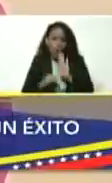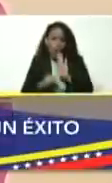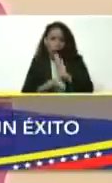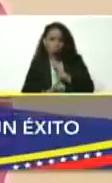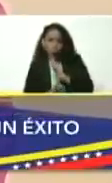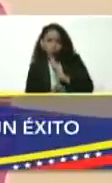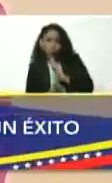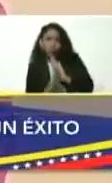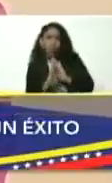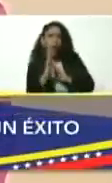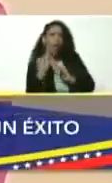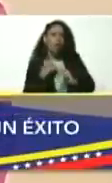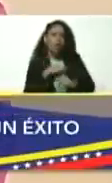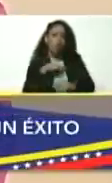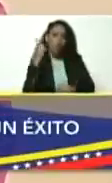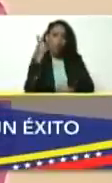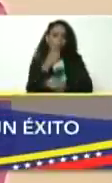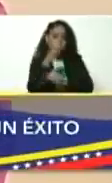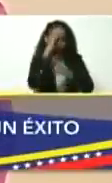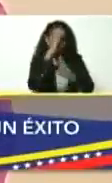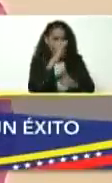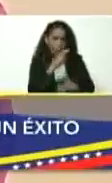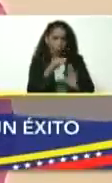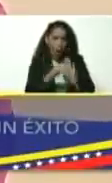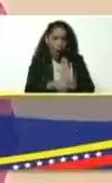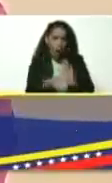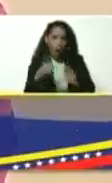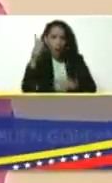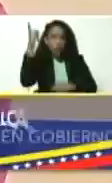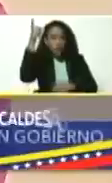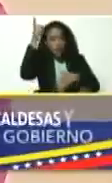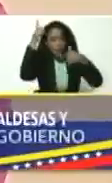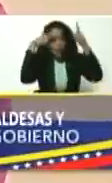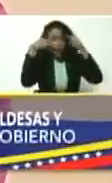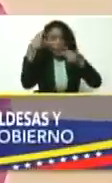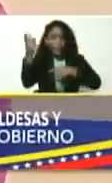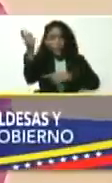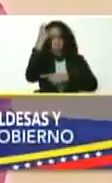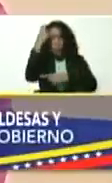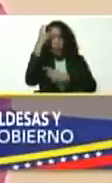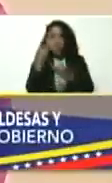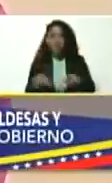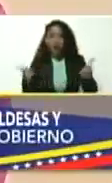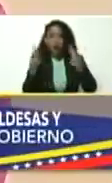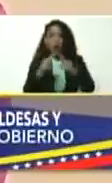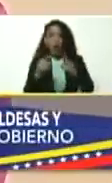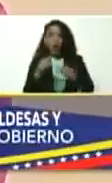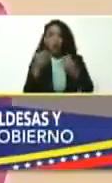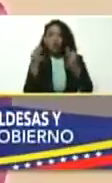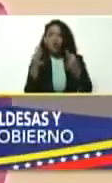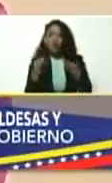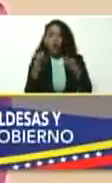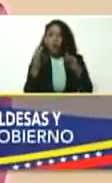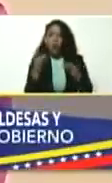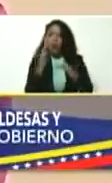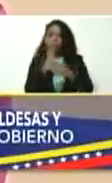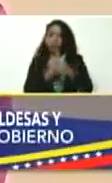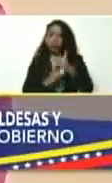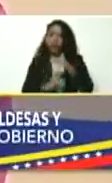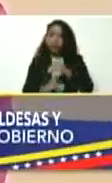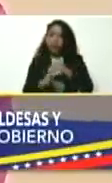nos debemos y que chávez no forjó en los valores de la sencillez de la